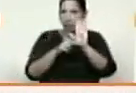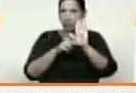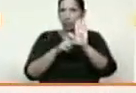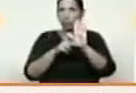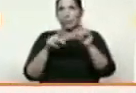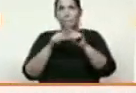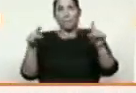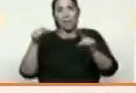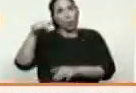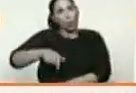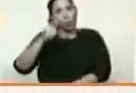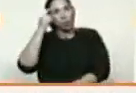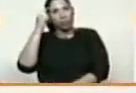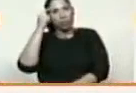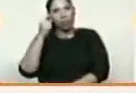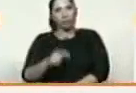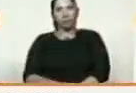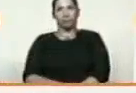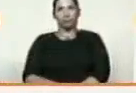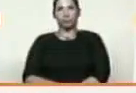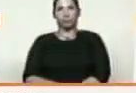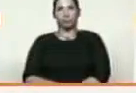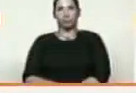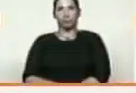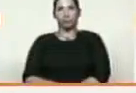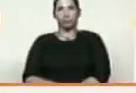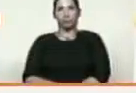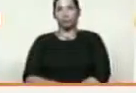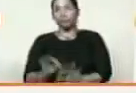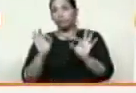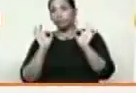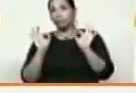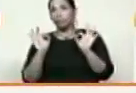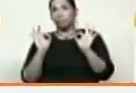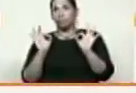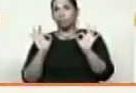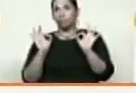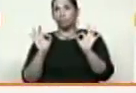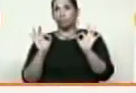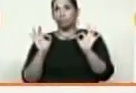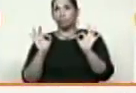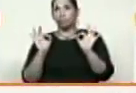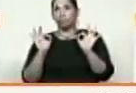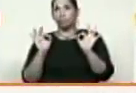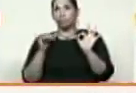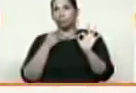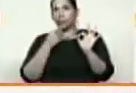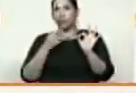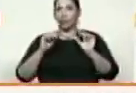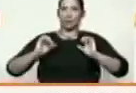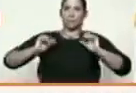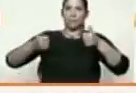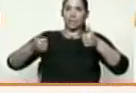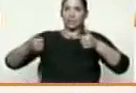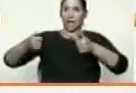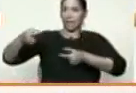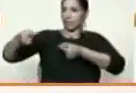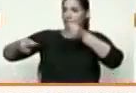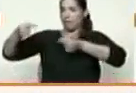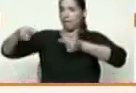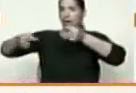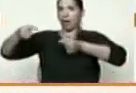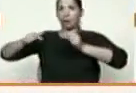al día de hoy, en el momento en que la directiva señale que se empieza el debate, se empieza el